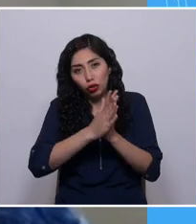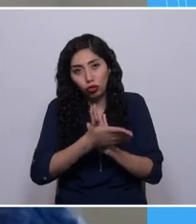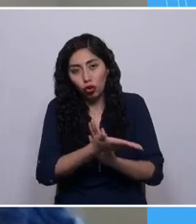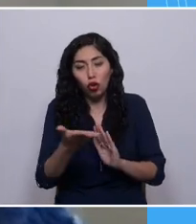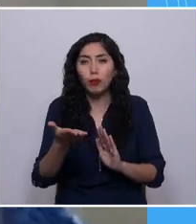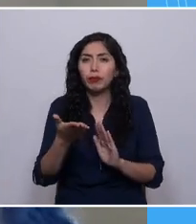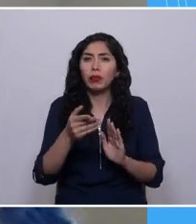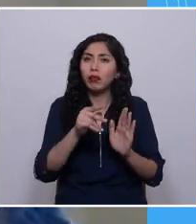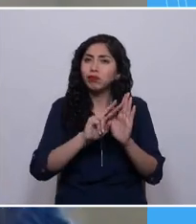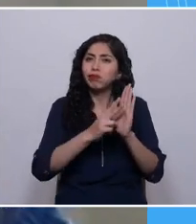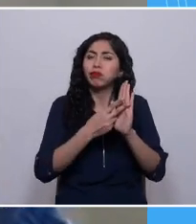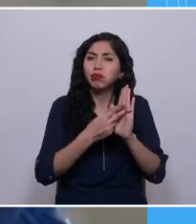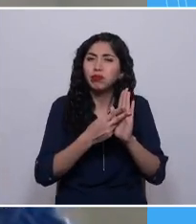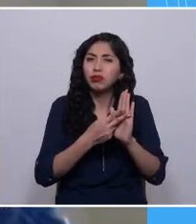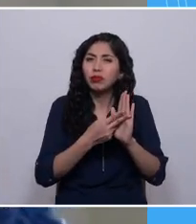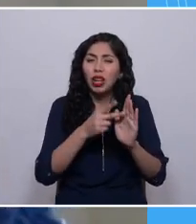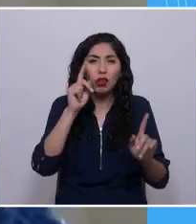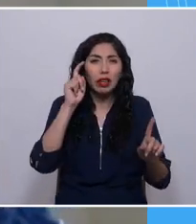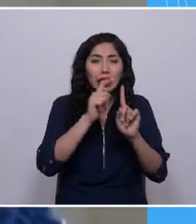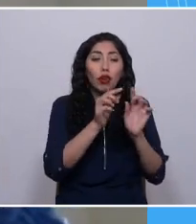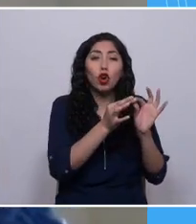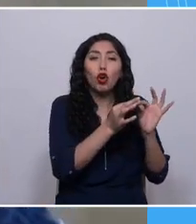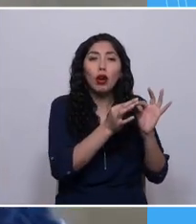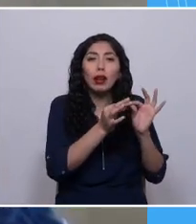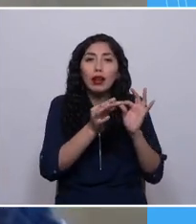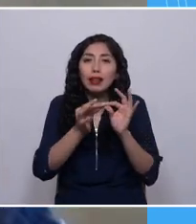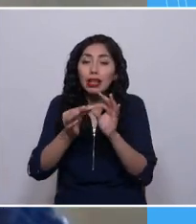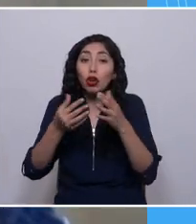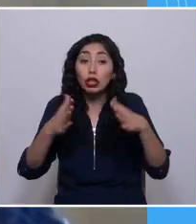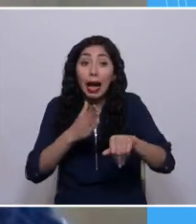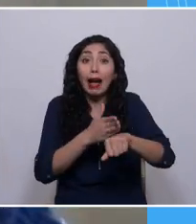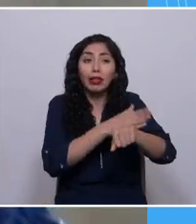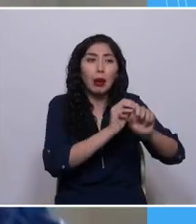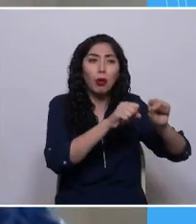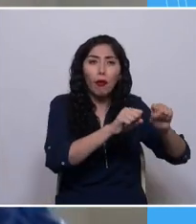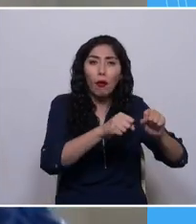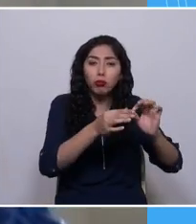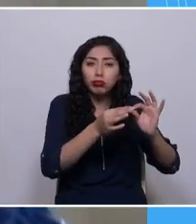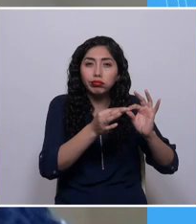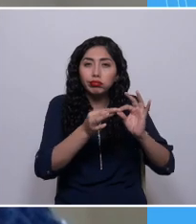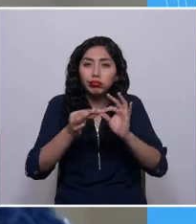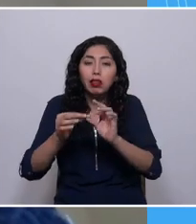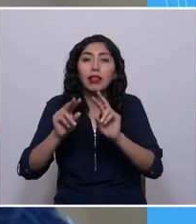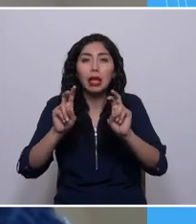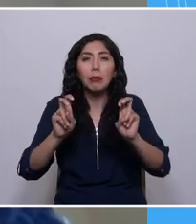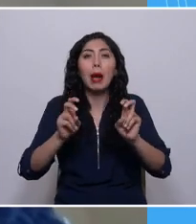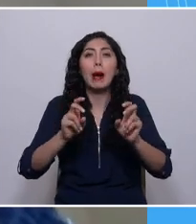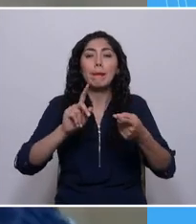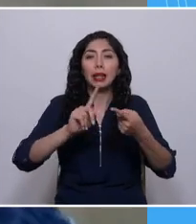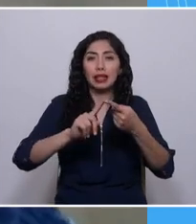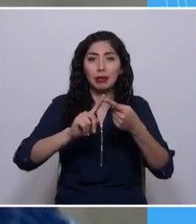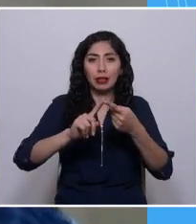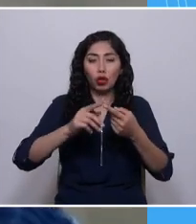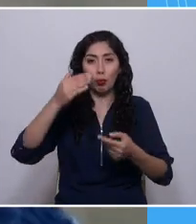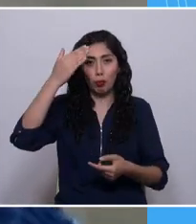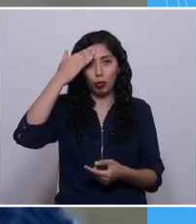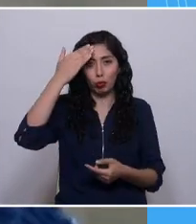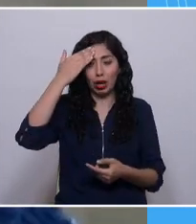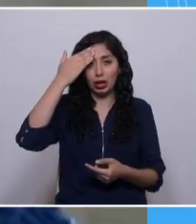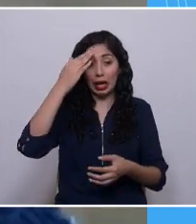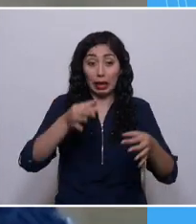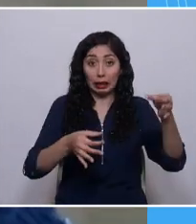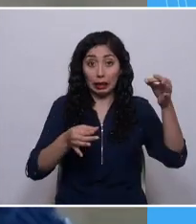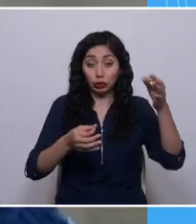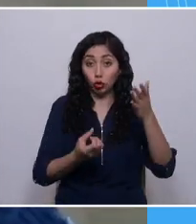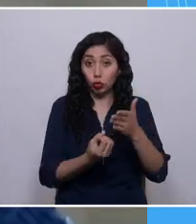lograr una coherencia con lo ya aprobado en el reglamento y lo que corresponde sobre participación popular. El texto del nuevo reglamento